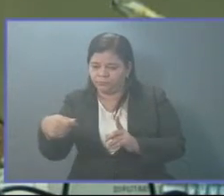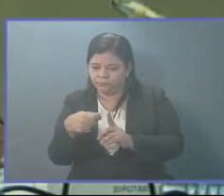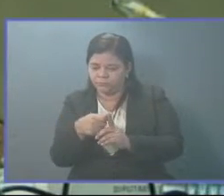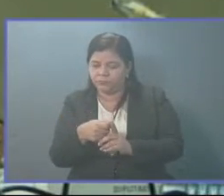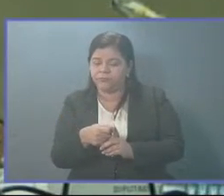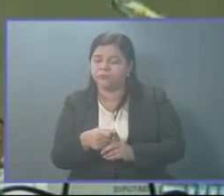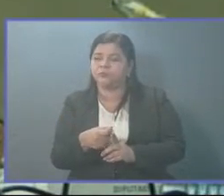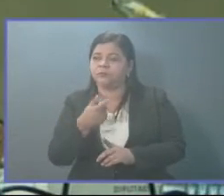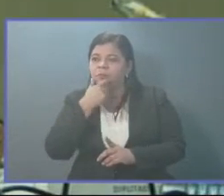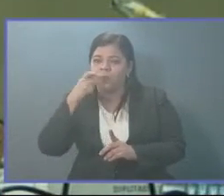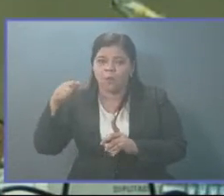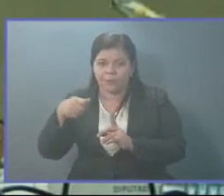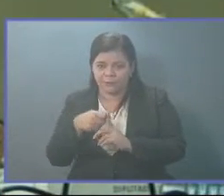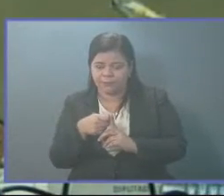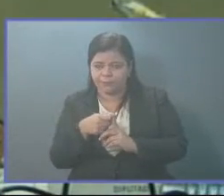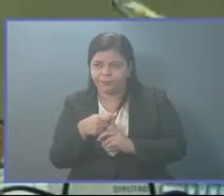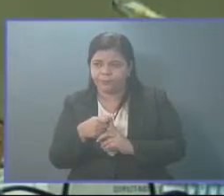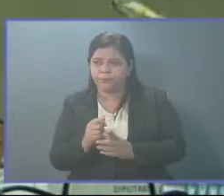o pensión,